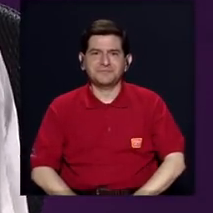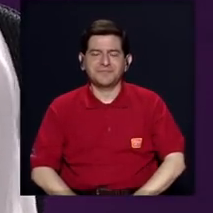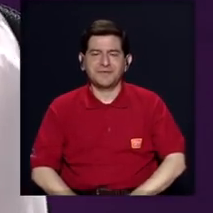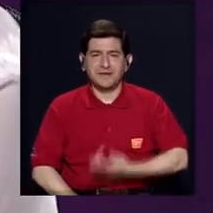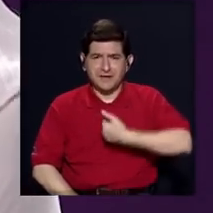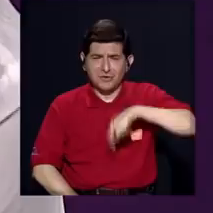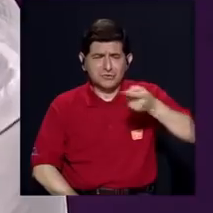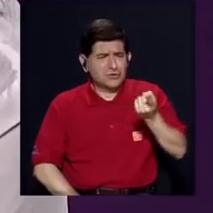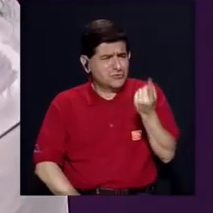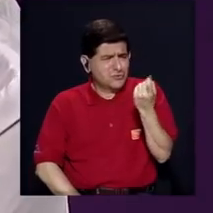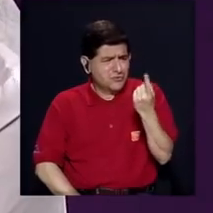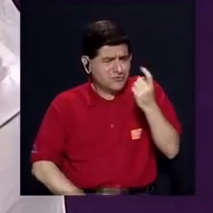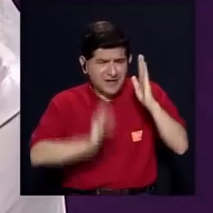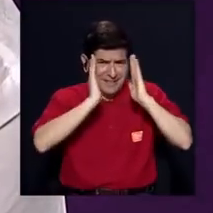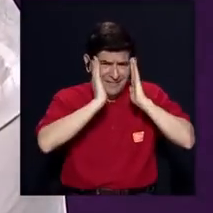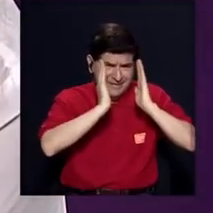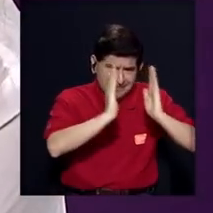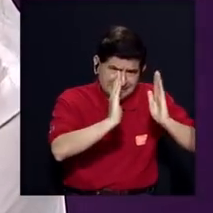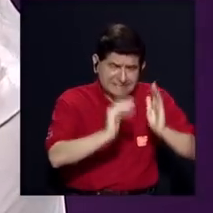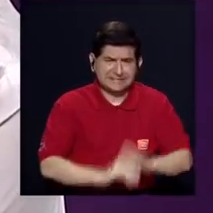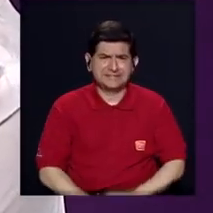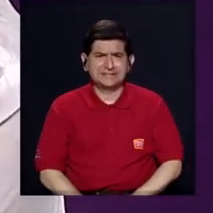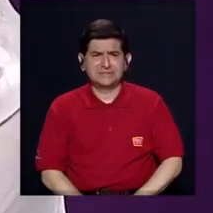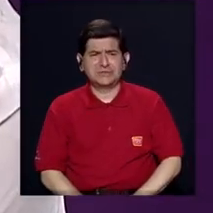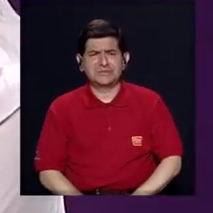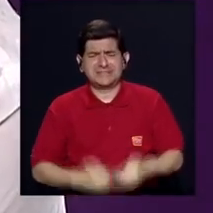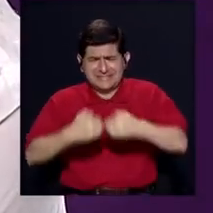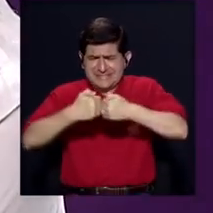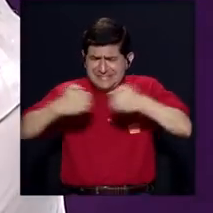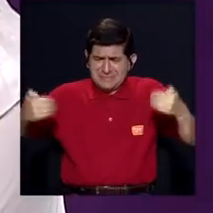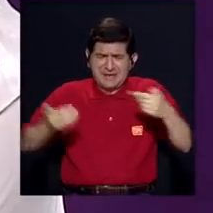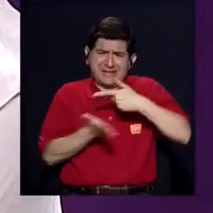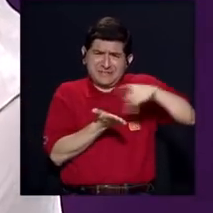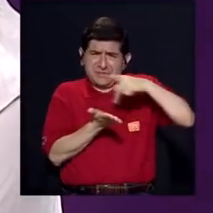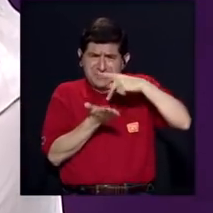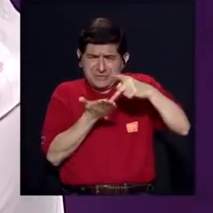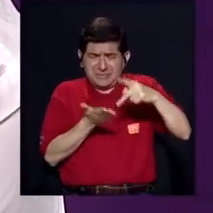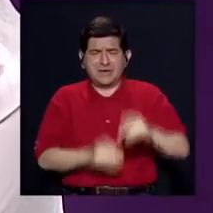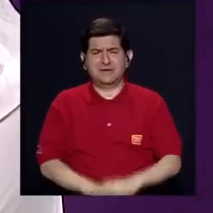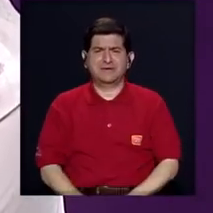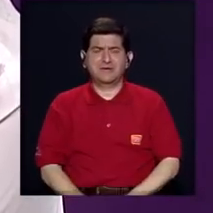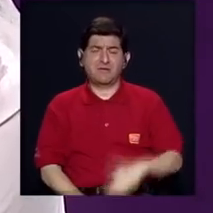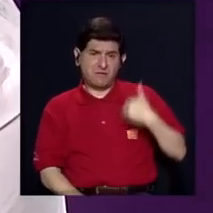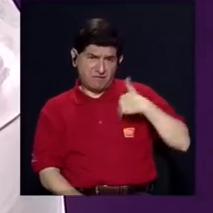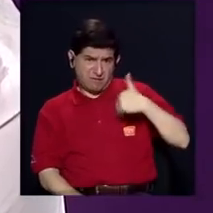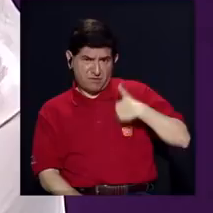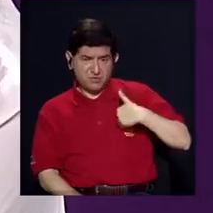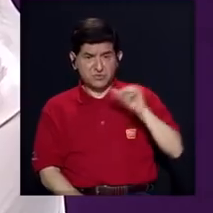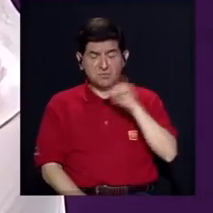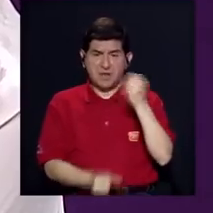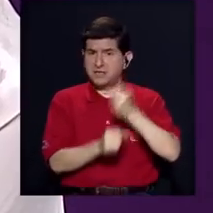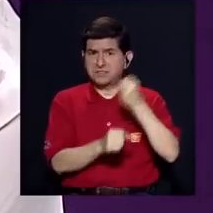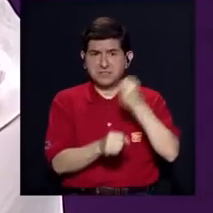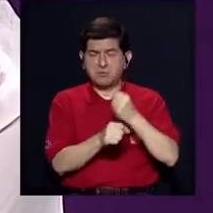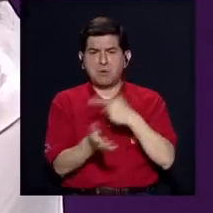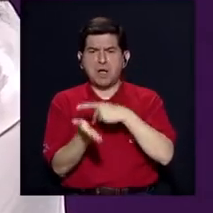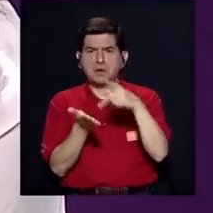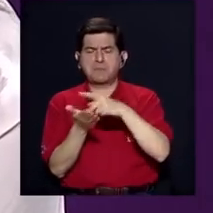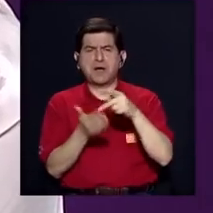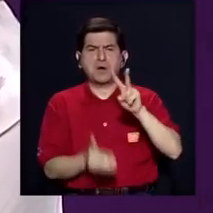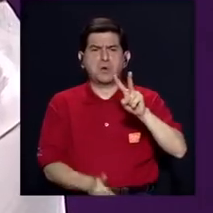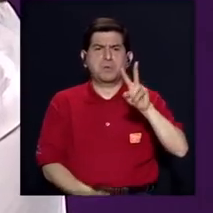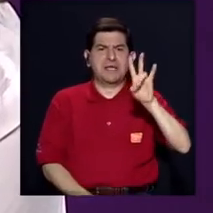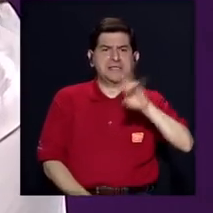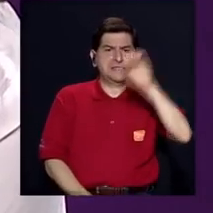déficit de atención hay una brecha salarial los varones por el mismo trabajo ganan hasta un